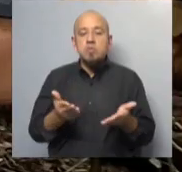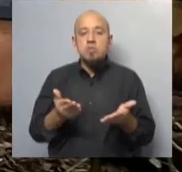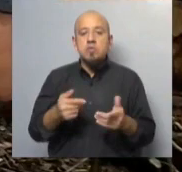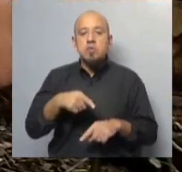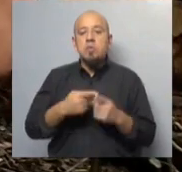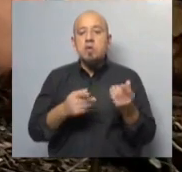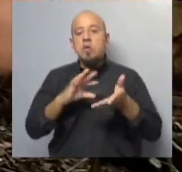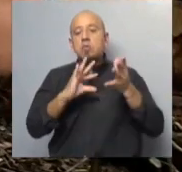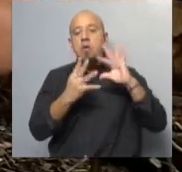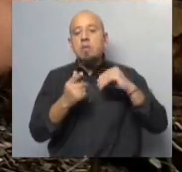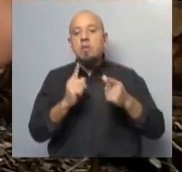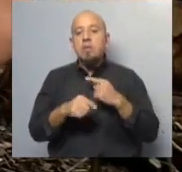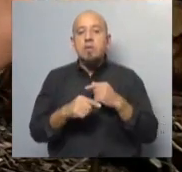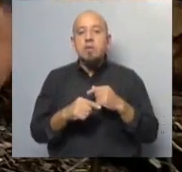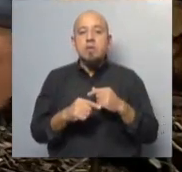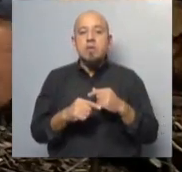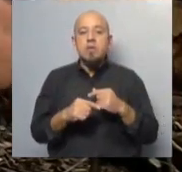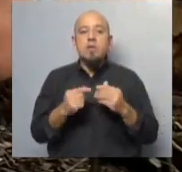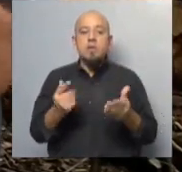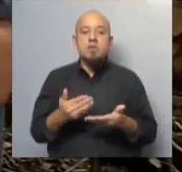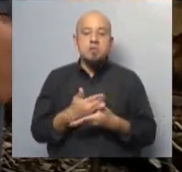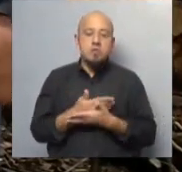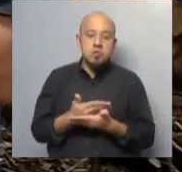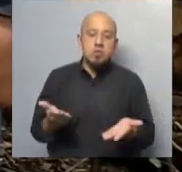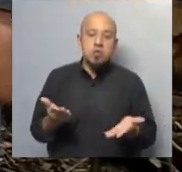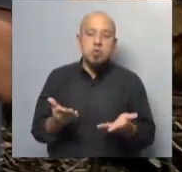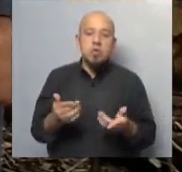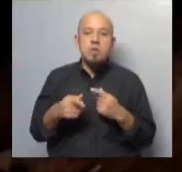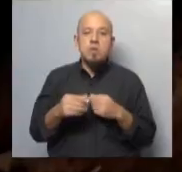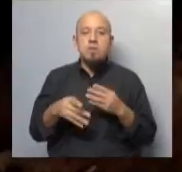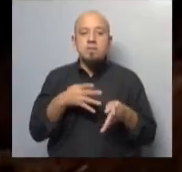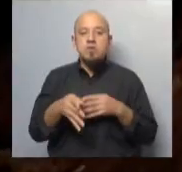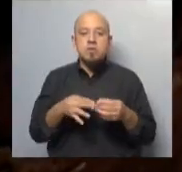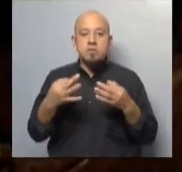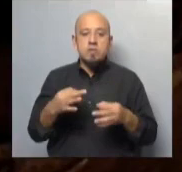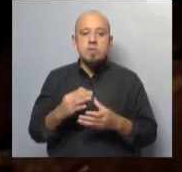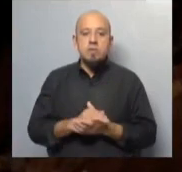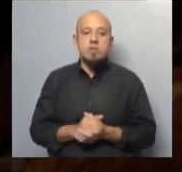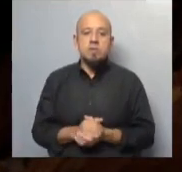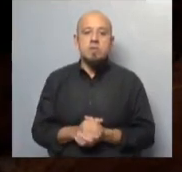medioambiental. Estamos protegiendo el planeta entero y las conexiones que hacen que la vida funcione.